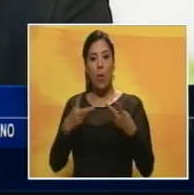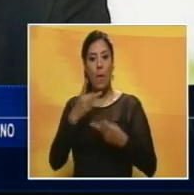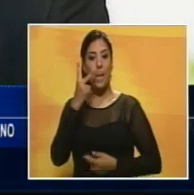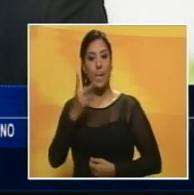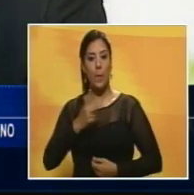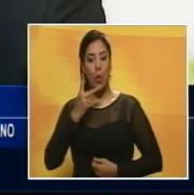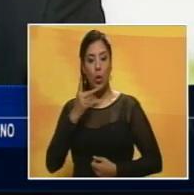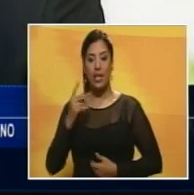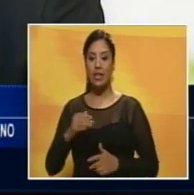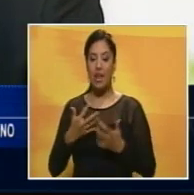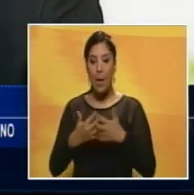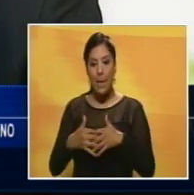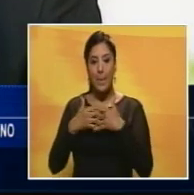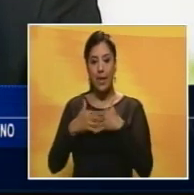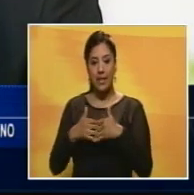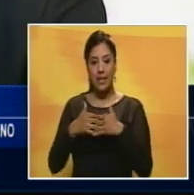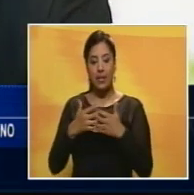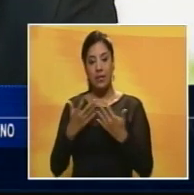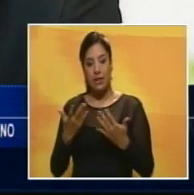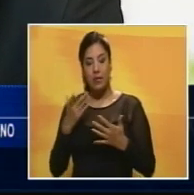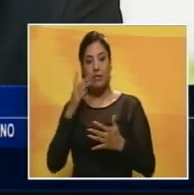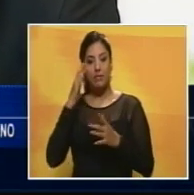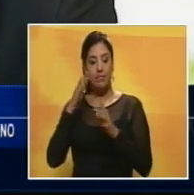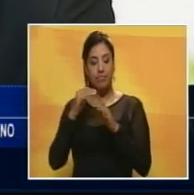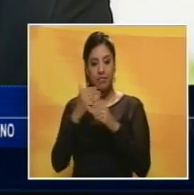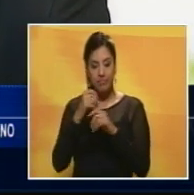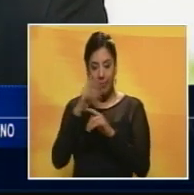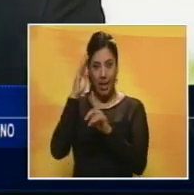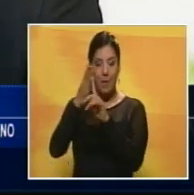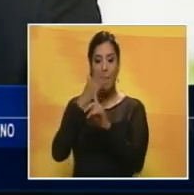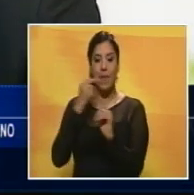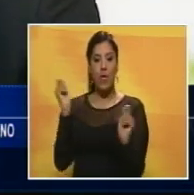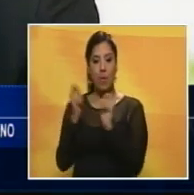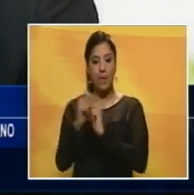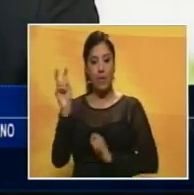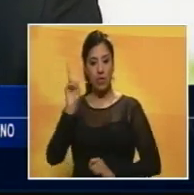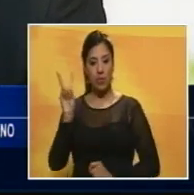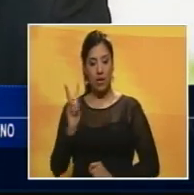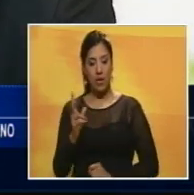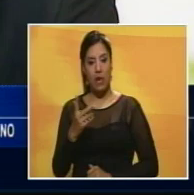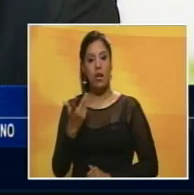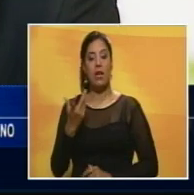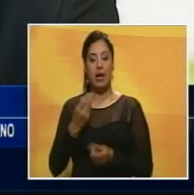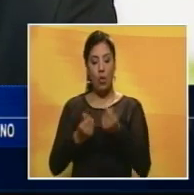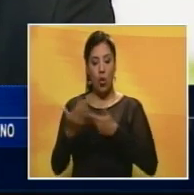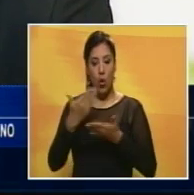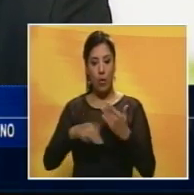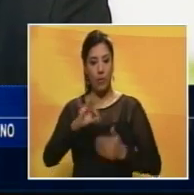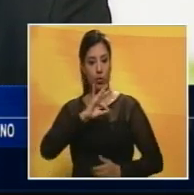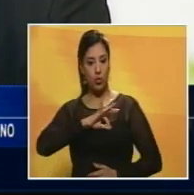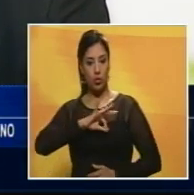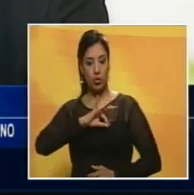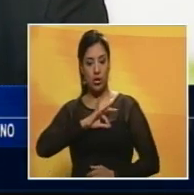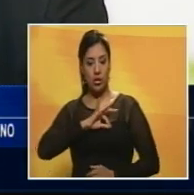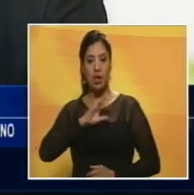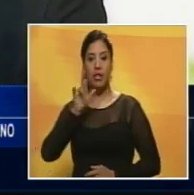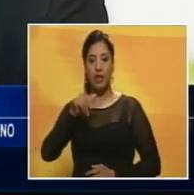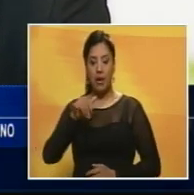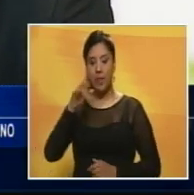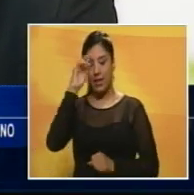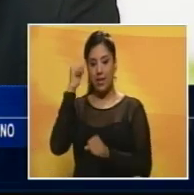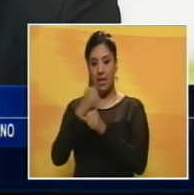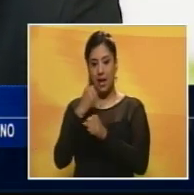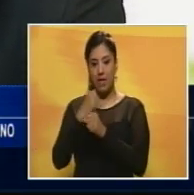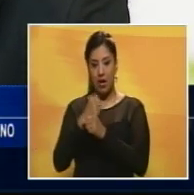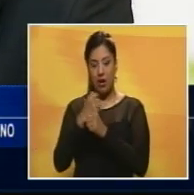políticas empresariales que definitivamente enrumben a Venezuela a un destino en lo económico, en lo social y en lo moral de